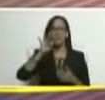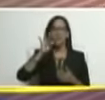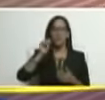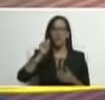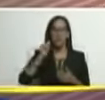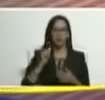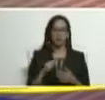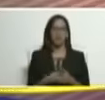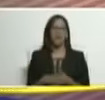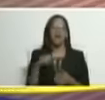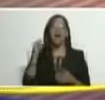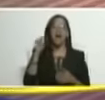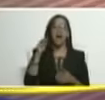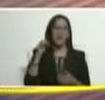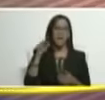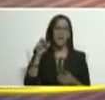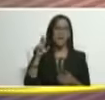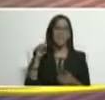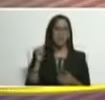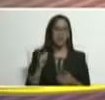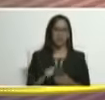Sánchez, Ana María Campo.